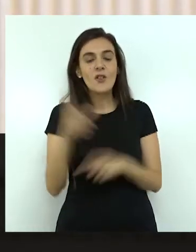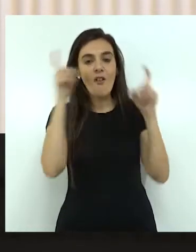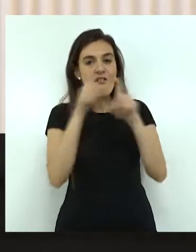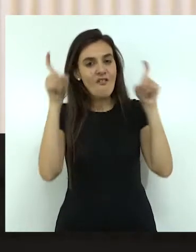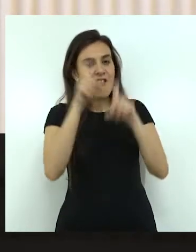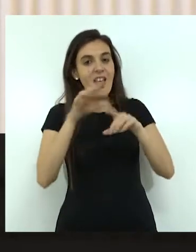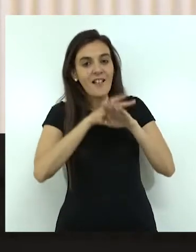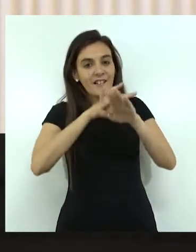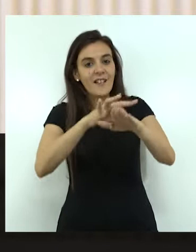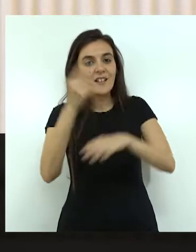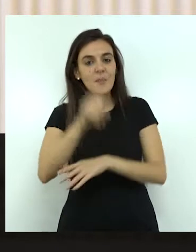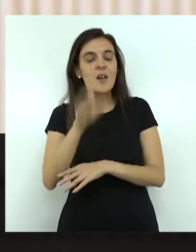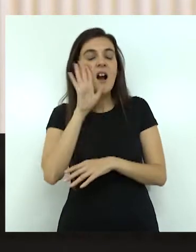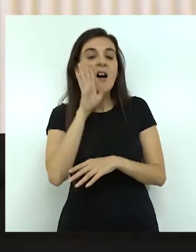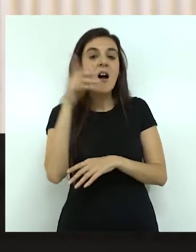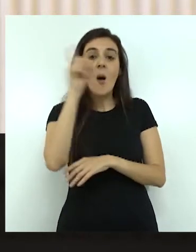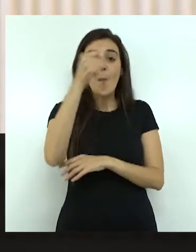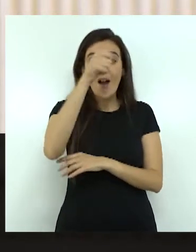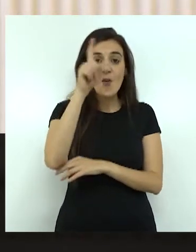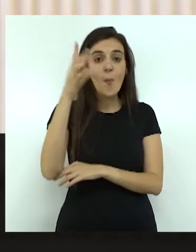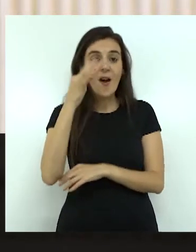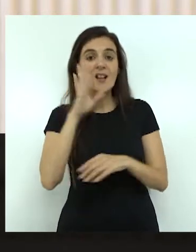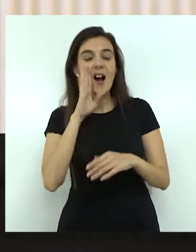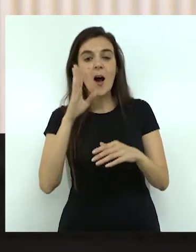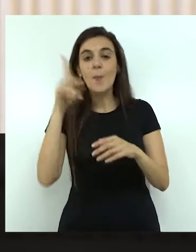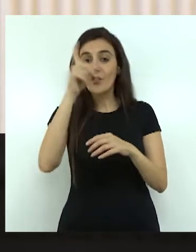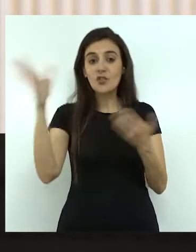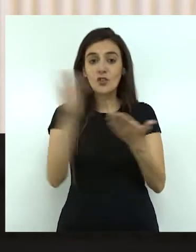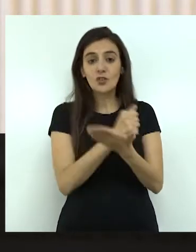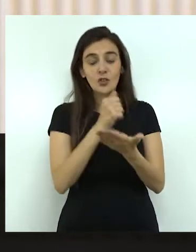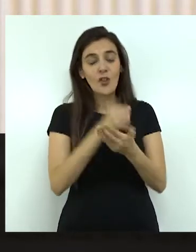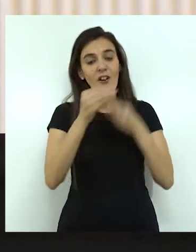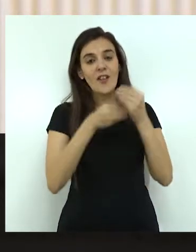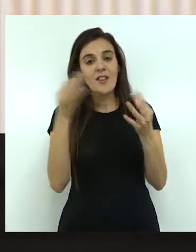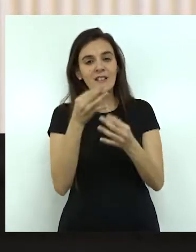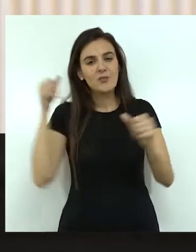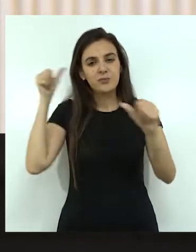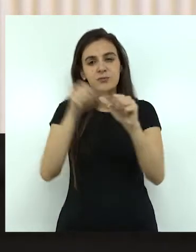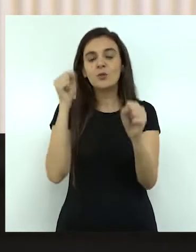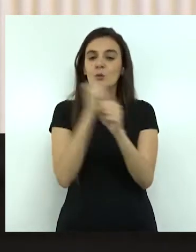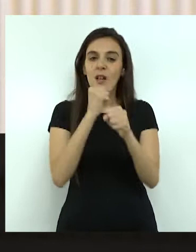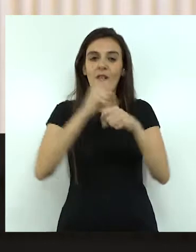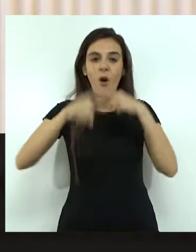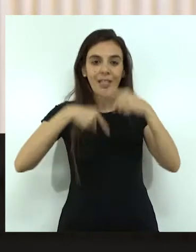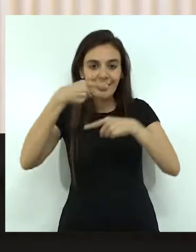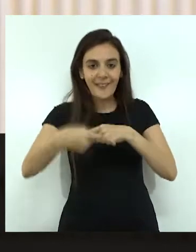el que guía sobre estos maestros estas maestras y otros profesores los que con su trabajo diario